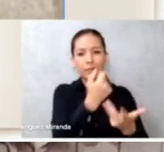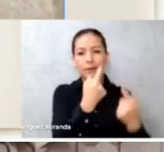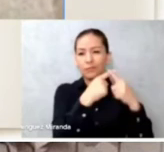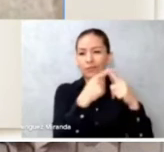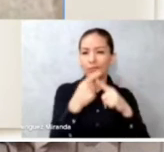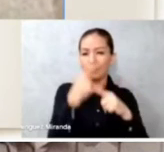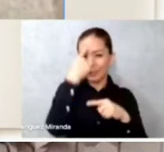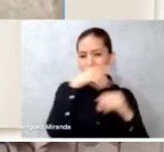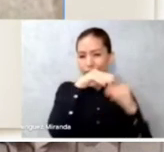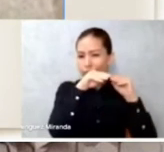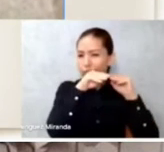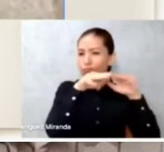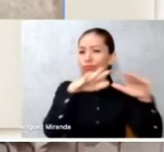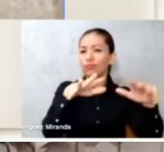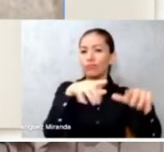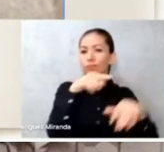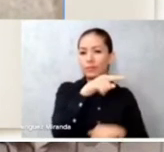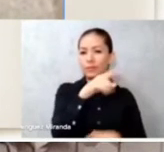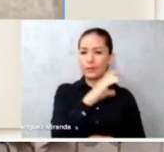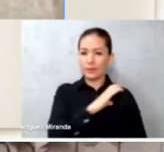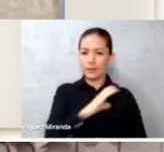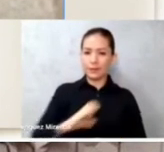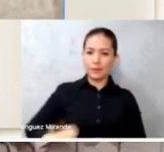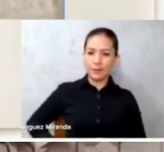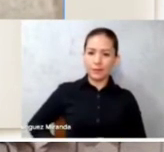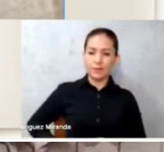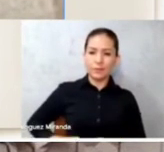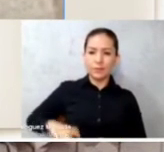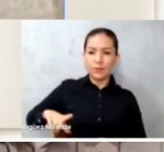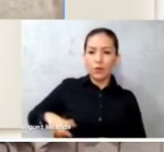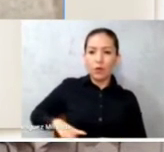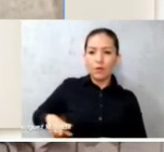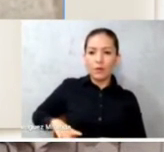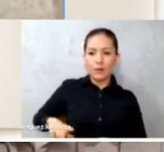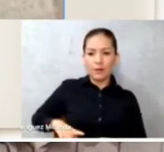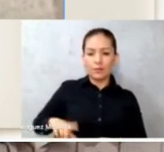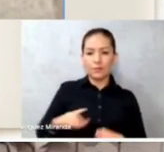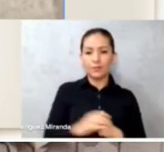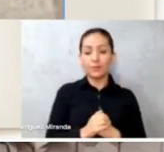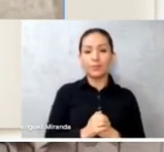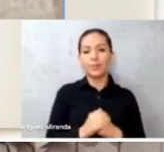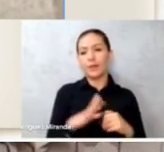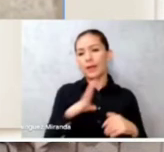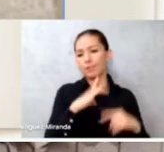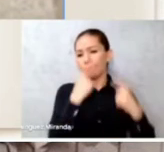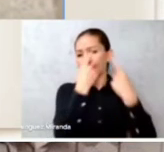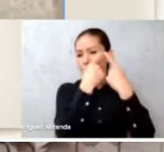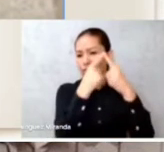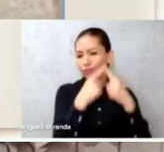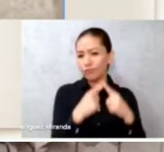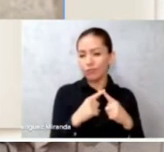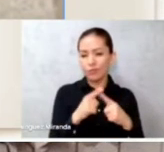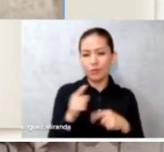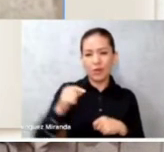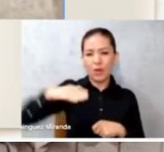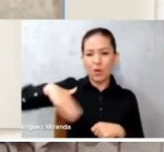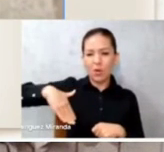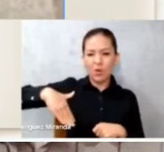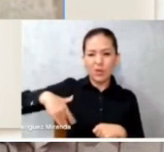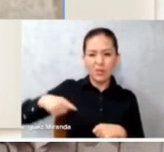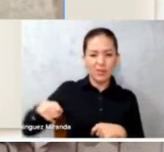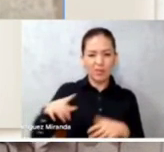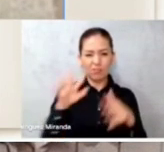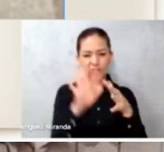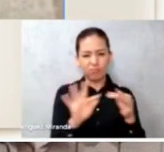campaña con la candidatura a gobernador. Y otros diversos que fueron debidamente señalados en la cuenta